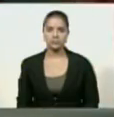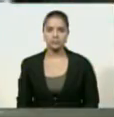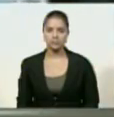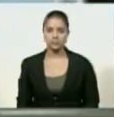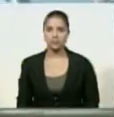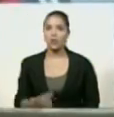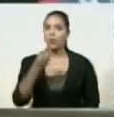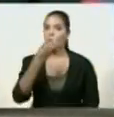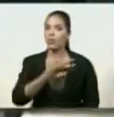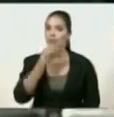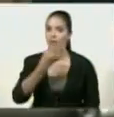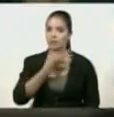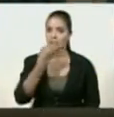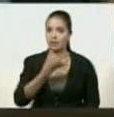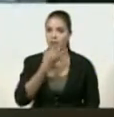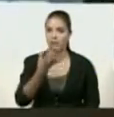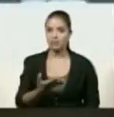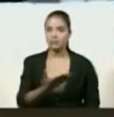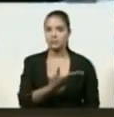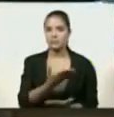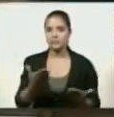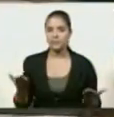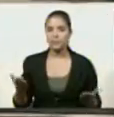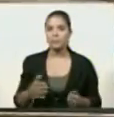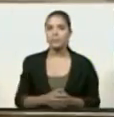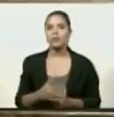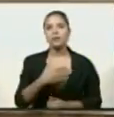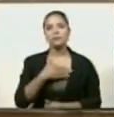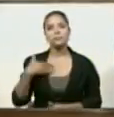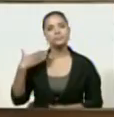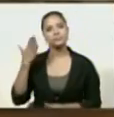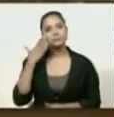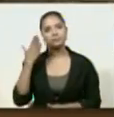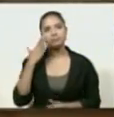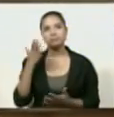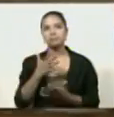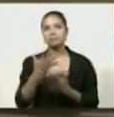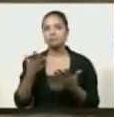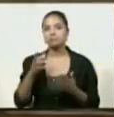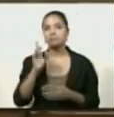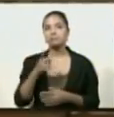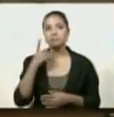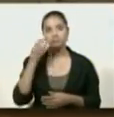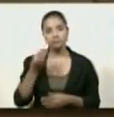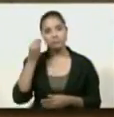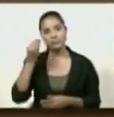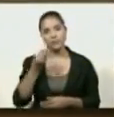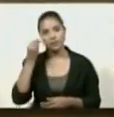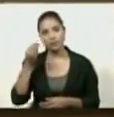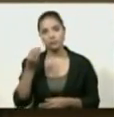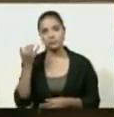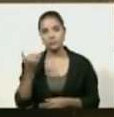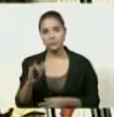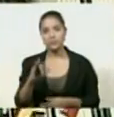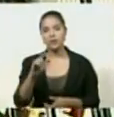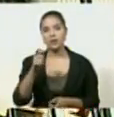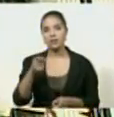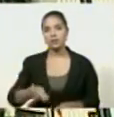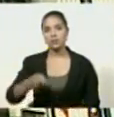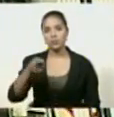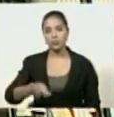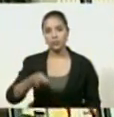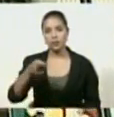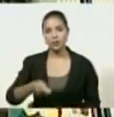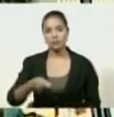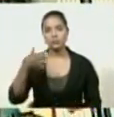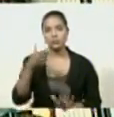Buenas tardes, magistrado. Buenas tardes. Bueno, quisiéramos saber cuál es también la apreciación que tiene el Tribunal Supremo de Justicia